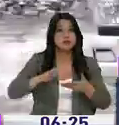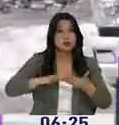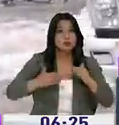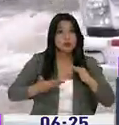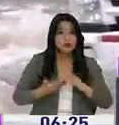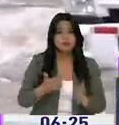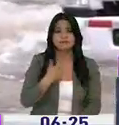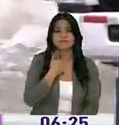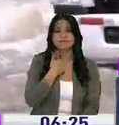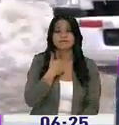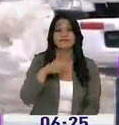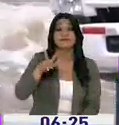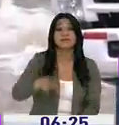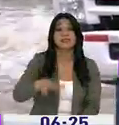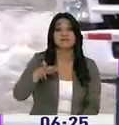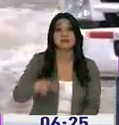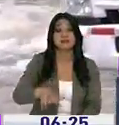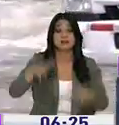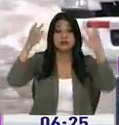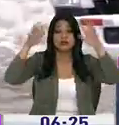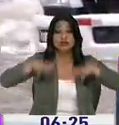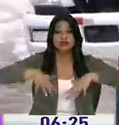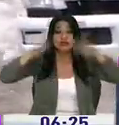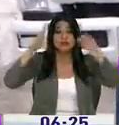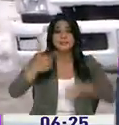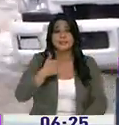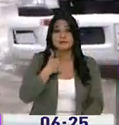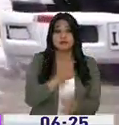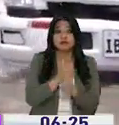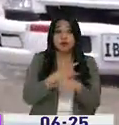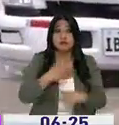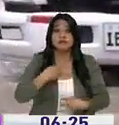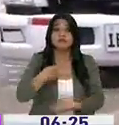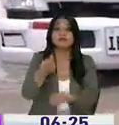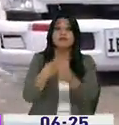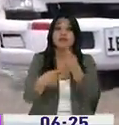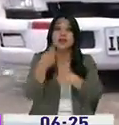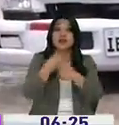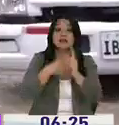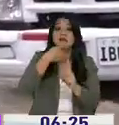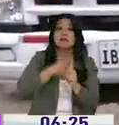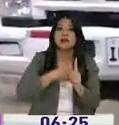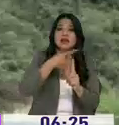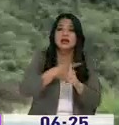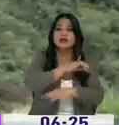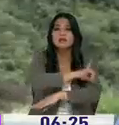los 3 o 4 meses que dura el temporal para poder sacar los productos a los mercados, tanto de Imbabura como de